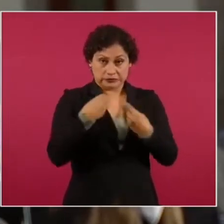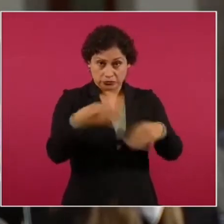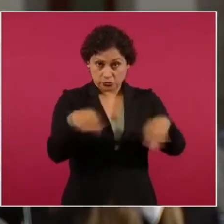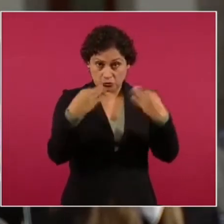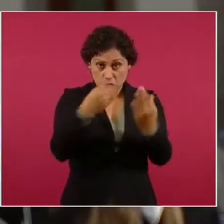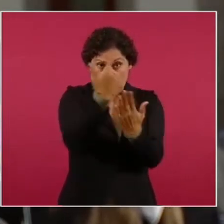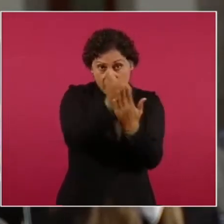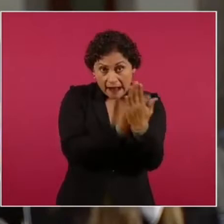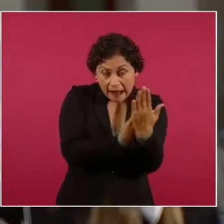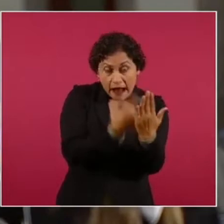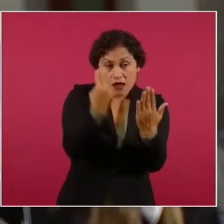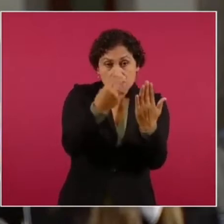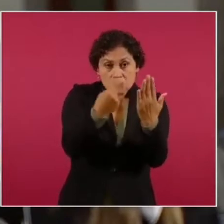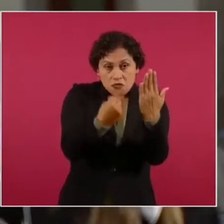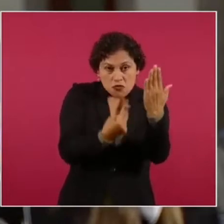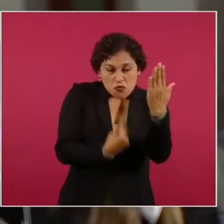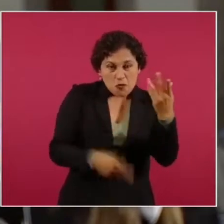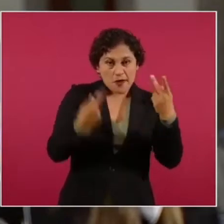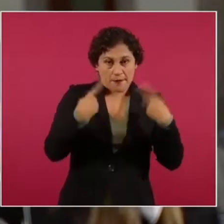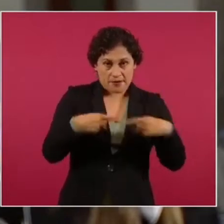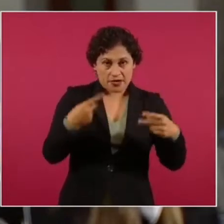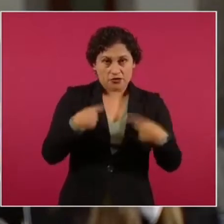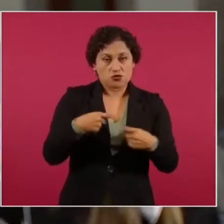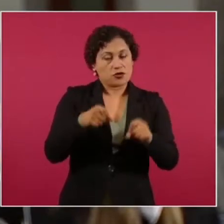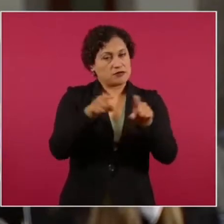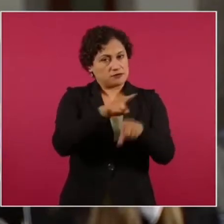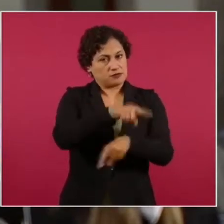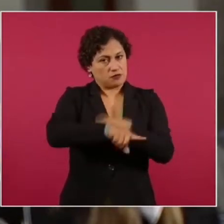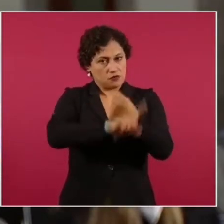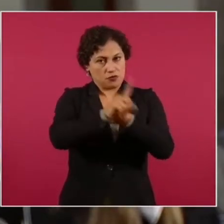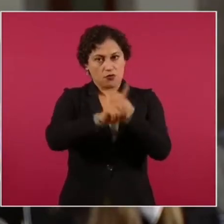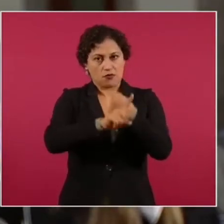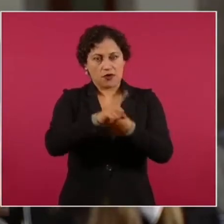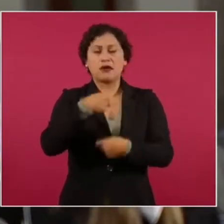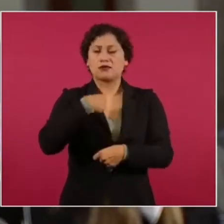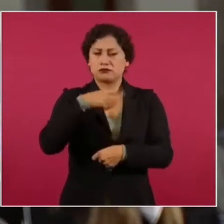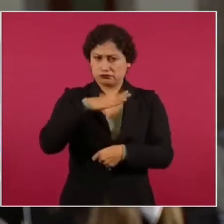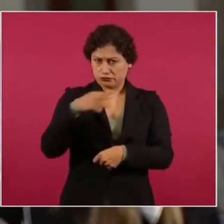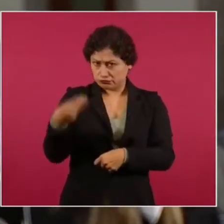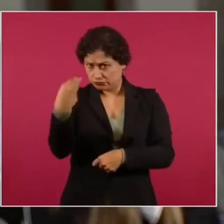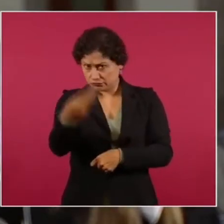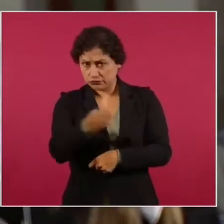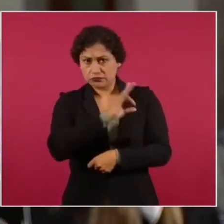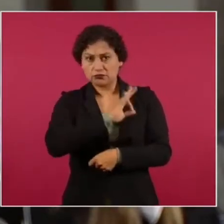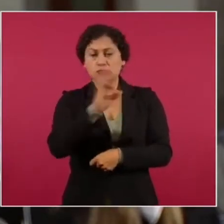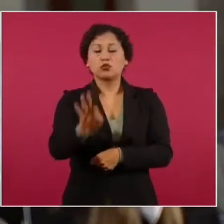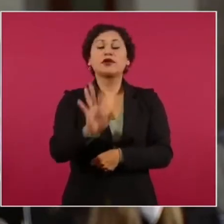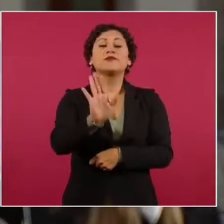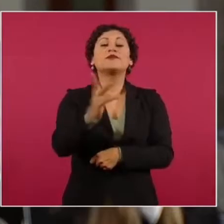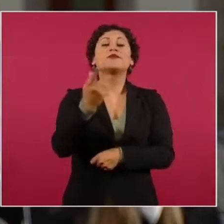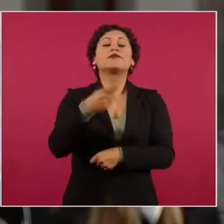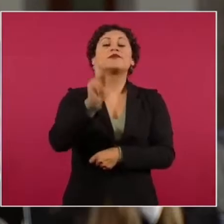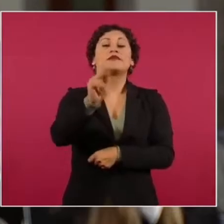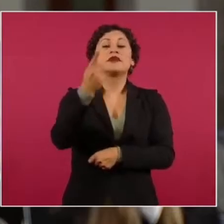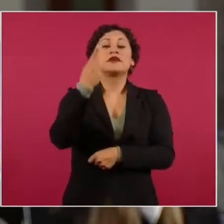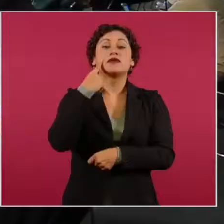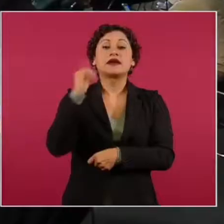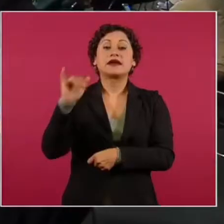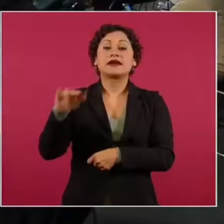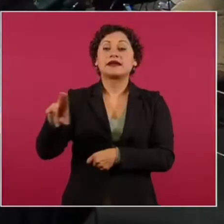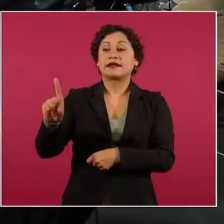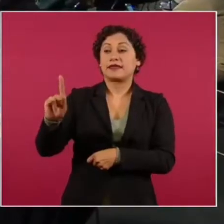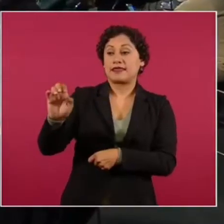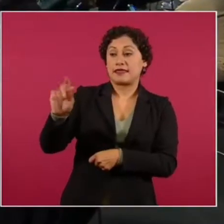esa condición, incluso que la tengo a disposición, por supuesto. Y el asunto es que de parte del INDEP me respondieron